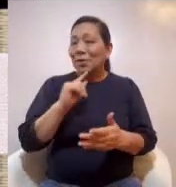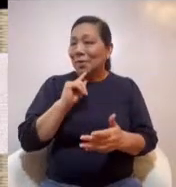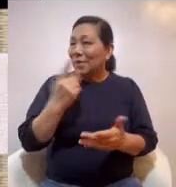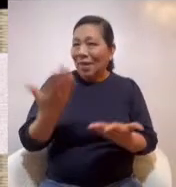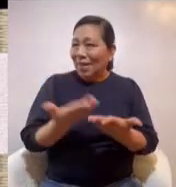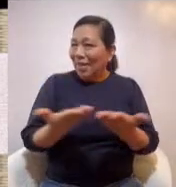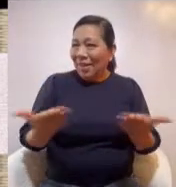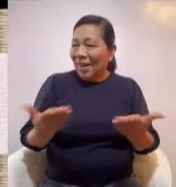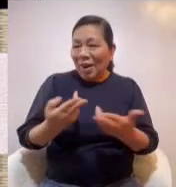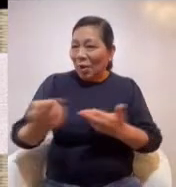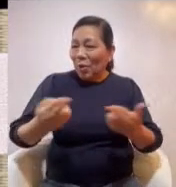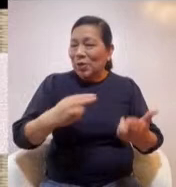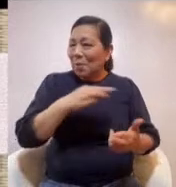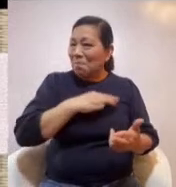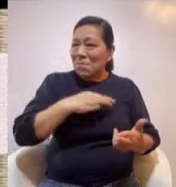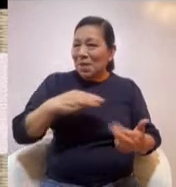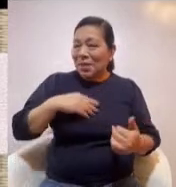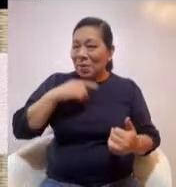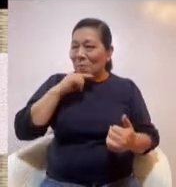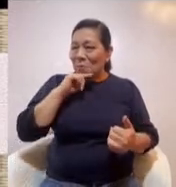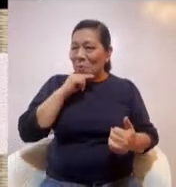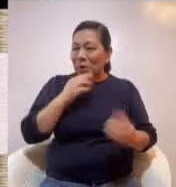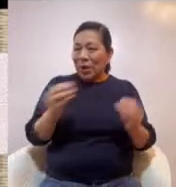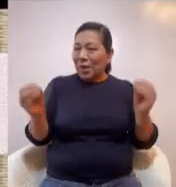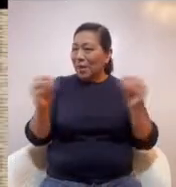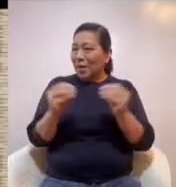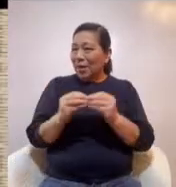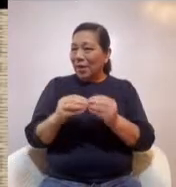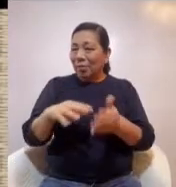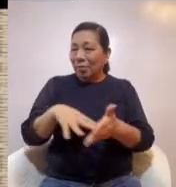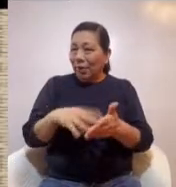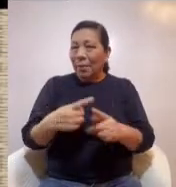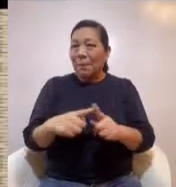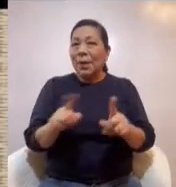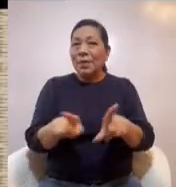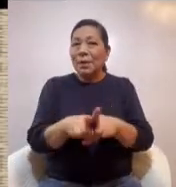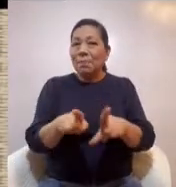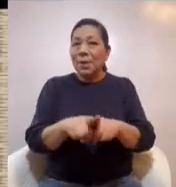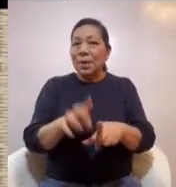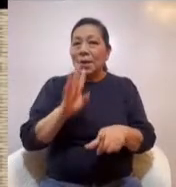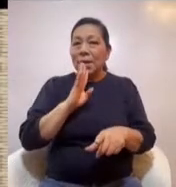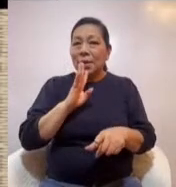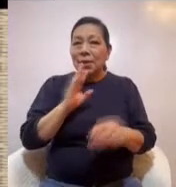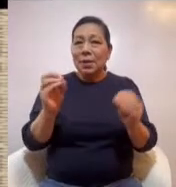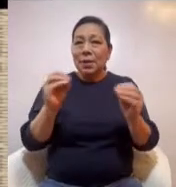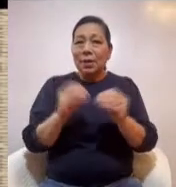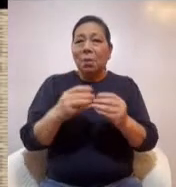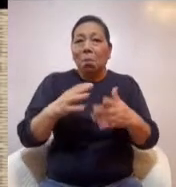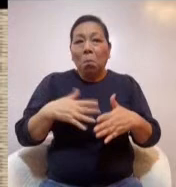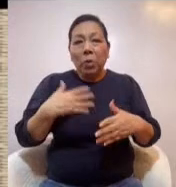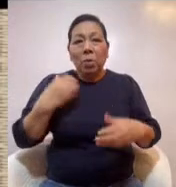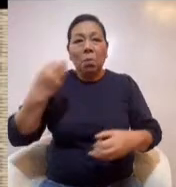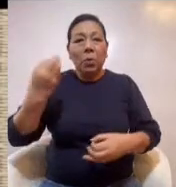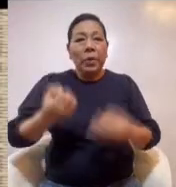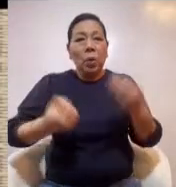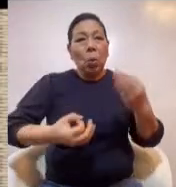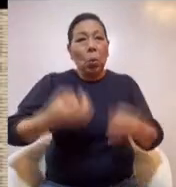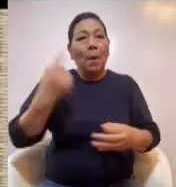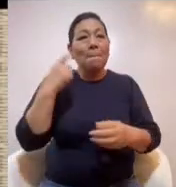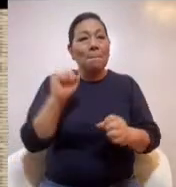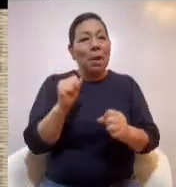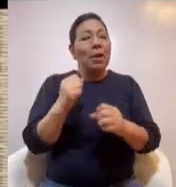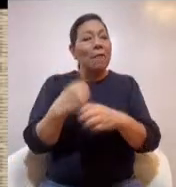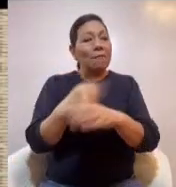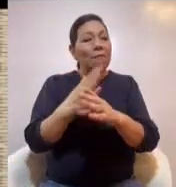no estamos hablando de nada más los recursos del Ministerio de las Mujeres y las poblaciones vulnerables. Estamos hablando de los recursos que tiene el Poder